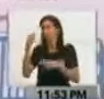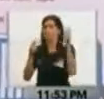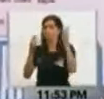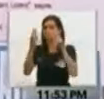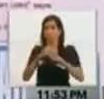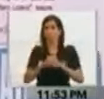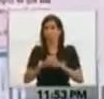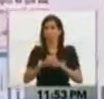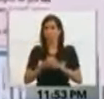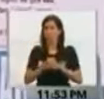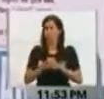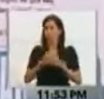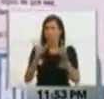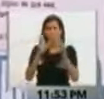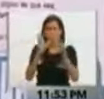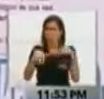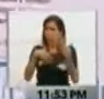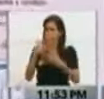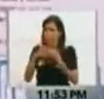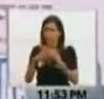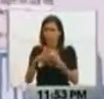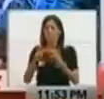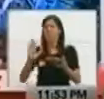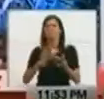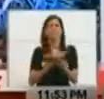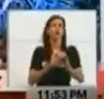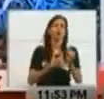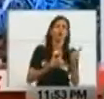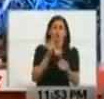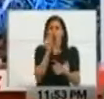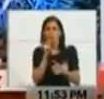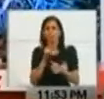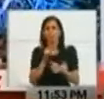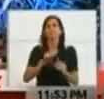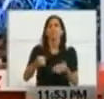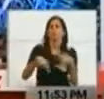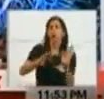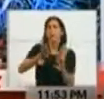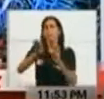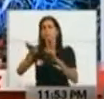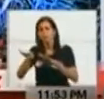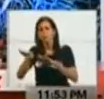Hicieron un desastre, quitaron a cosa Malfarucero, después apoyaron